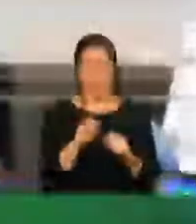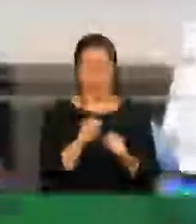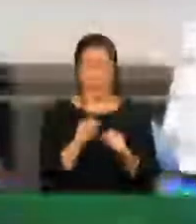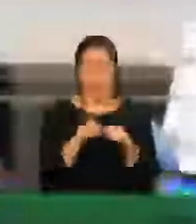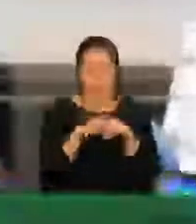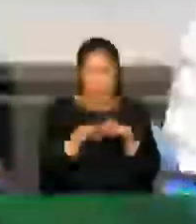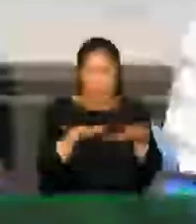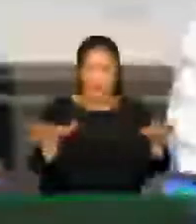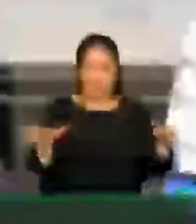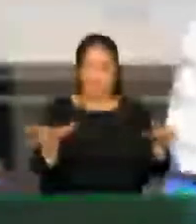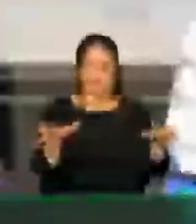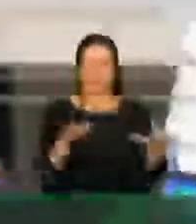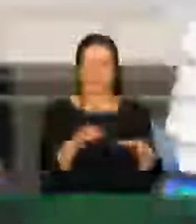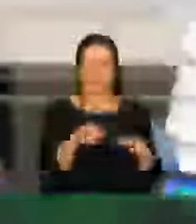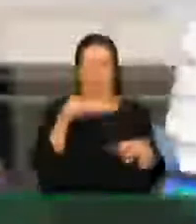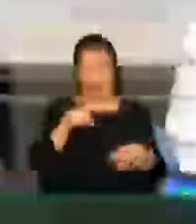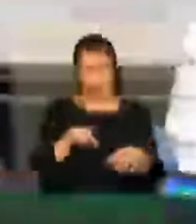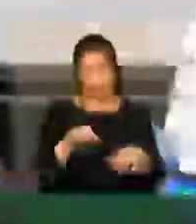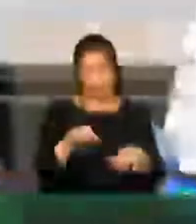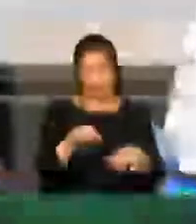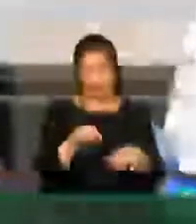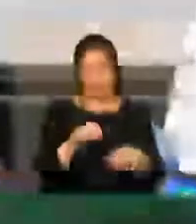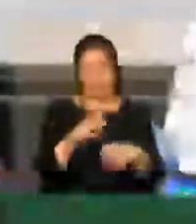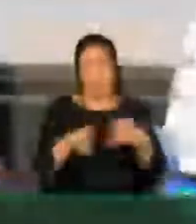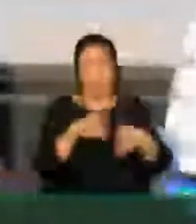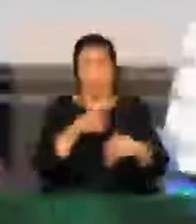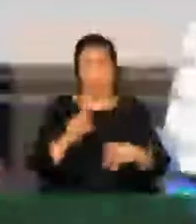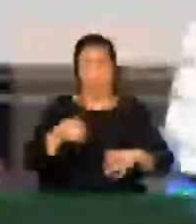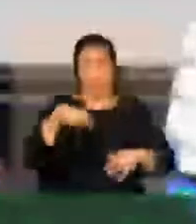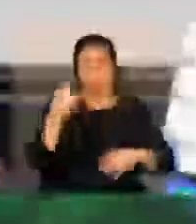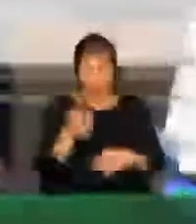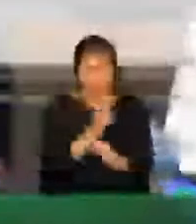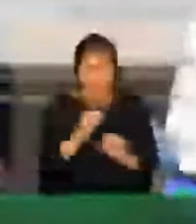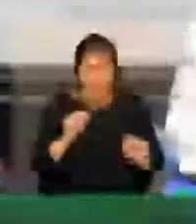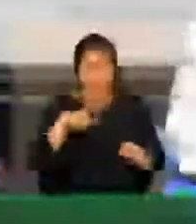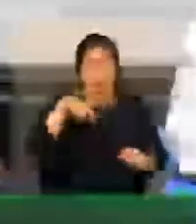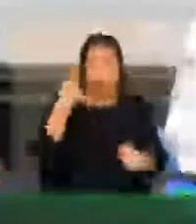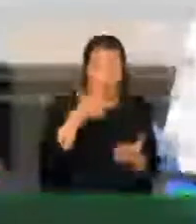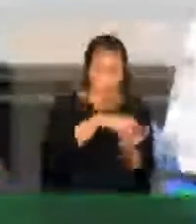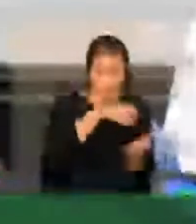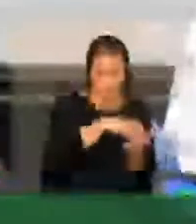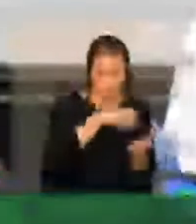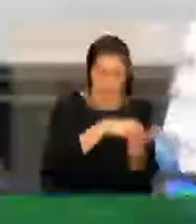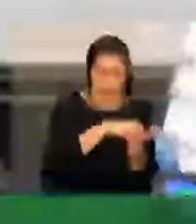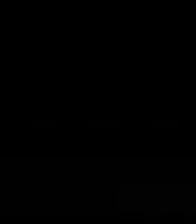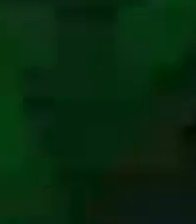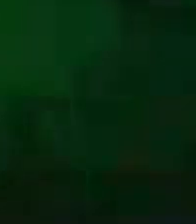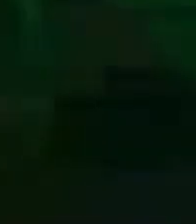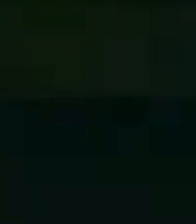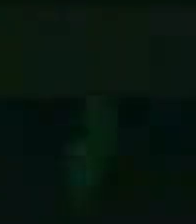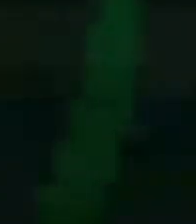el litoral de lo que hoy está haciendo, en función de que mañana pueda existir otro destacamento de la Republicana en